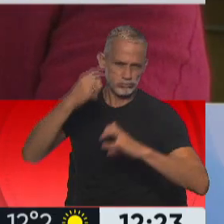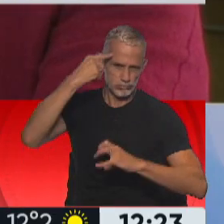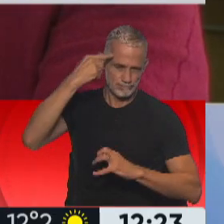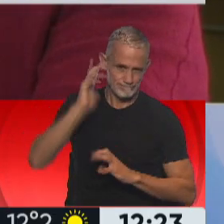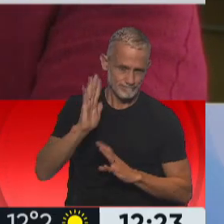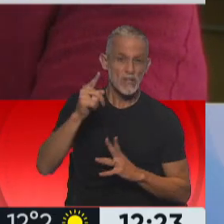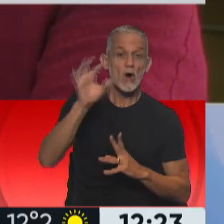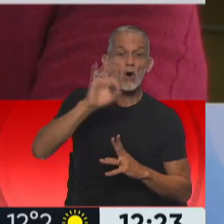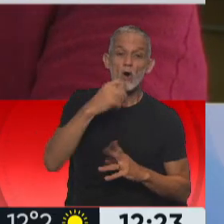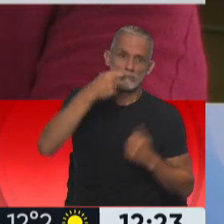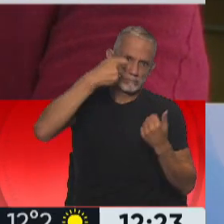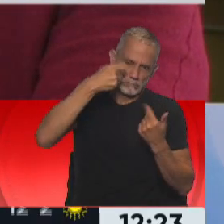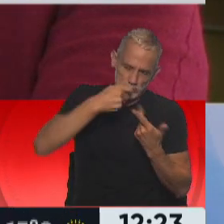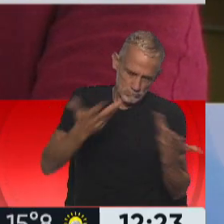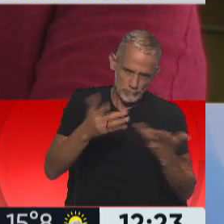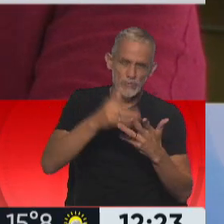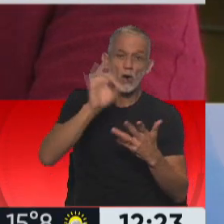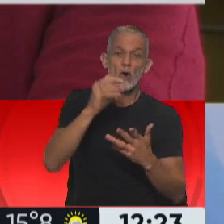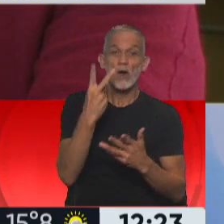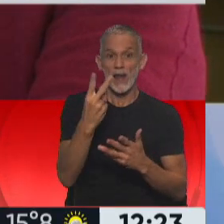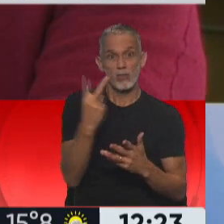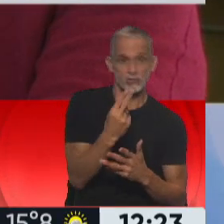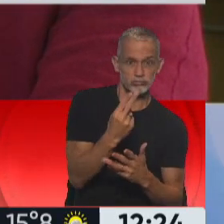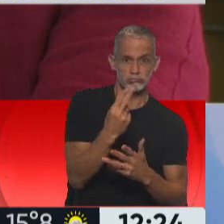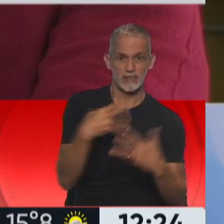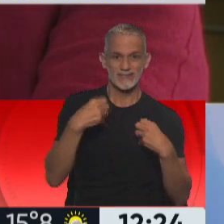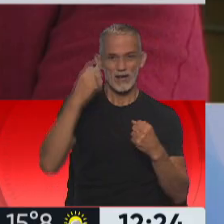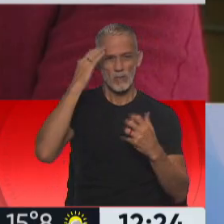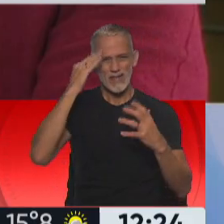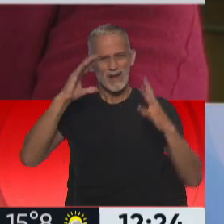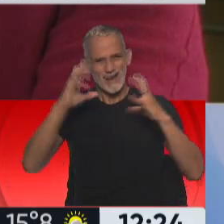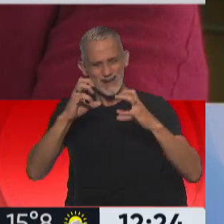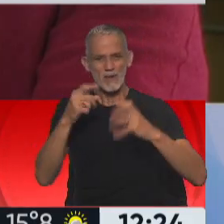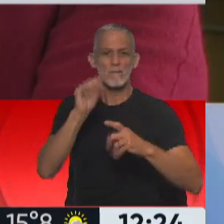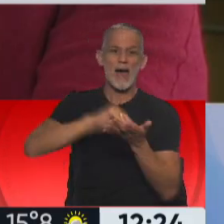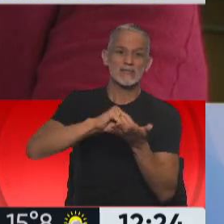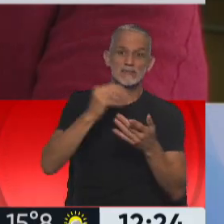o consumo de sustancia, o las dos que convergen. No suele ser